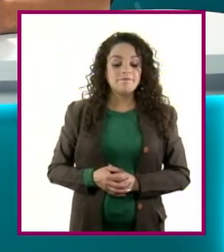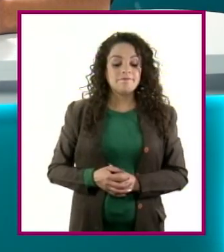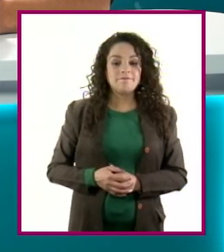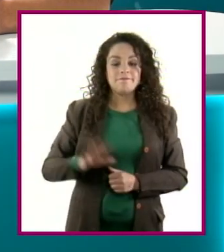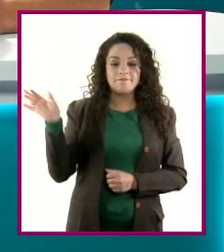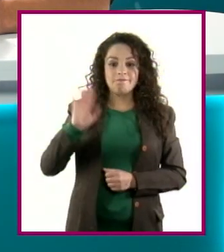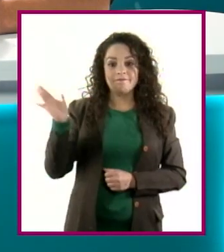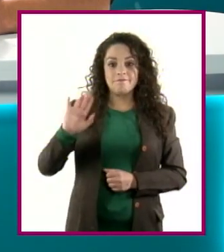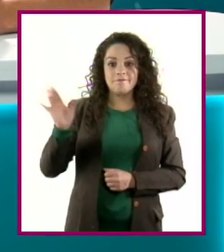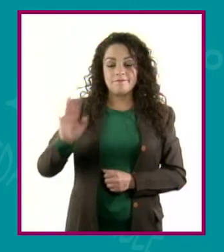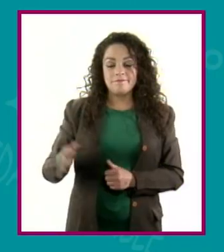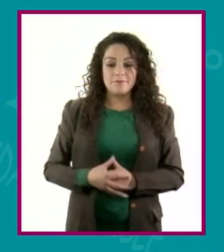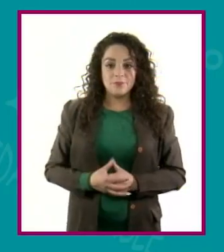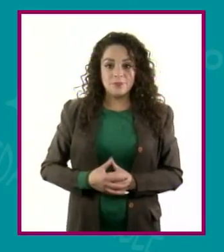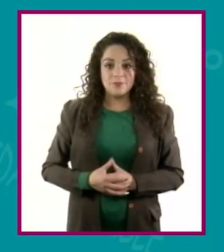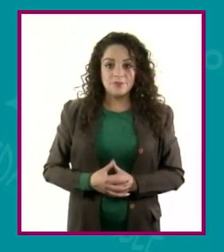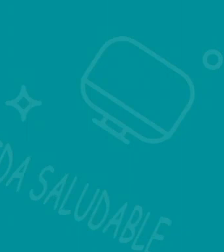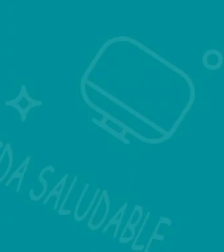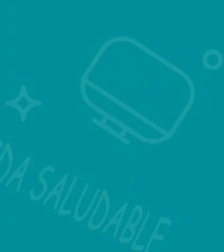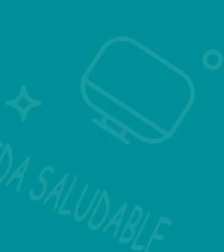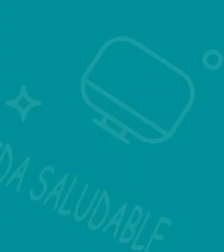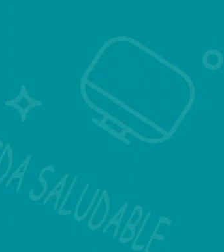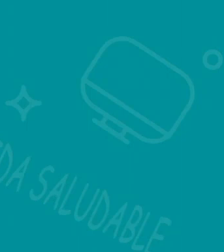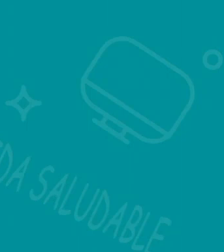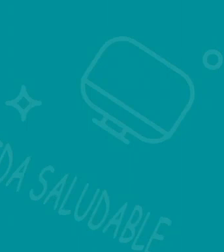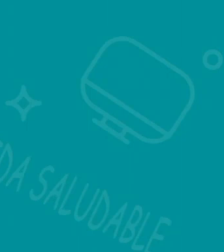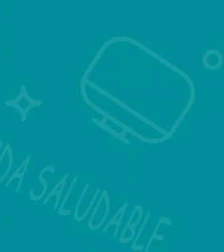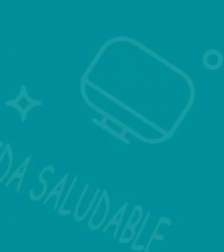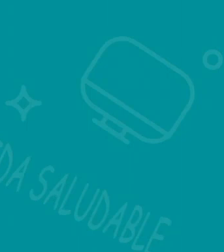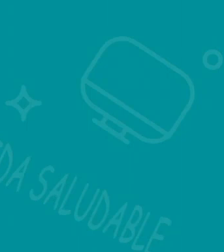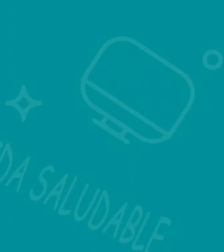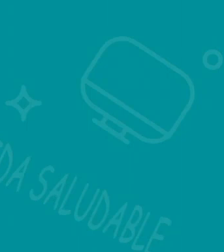¡Hasta la próxima! Visítanos en